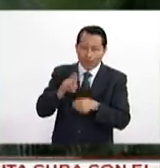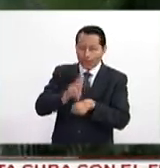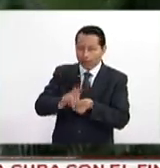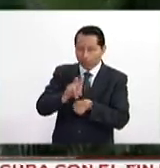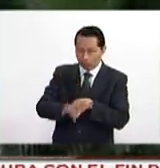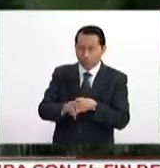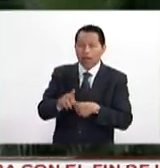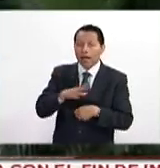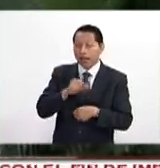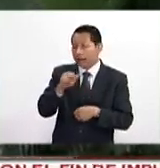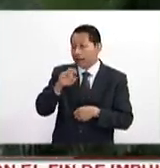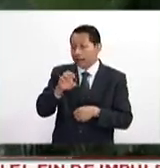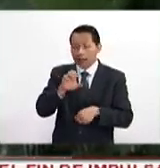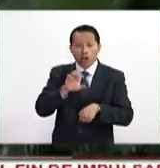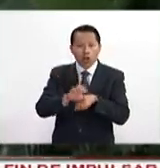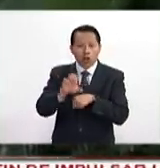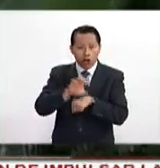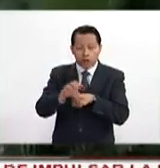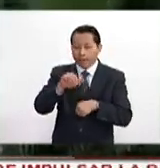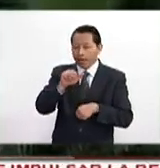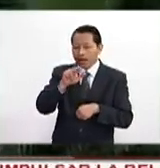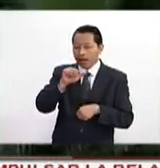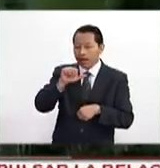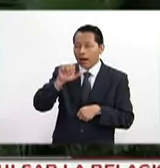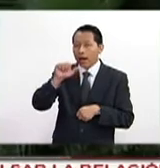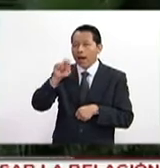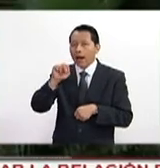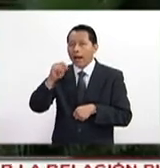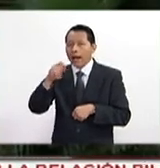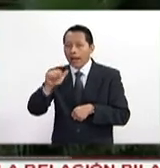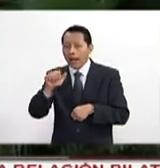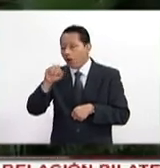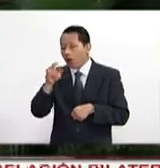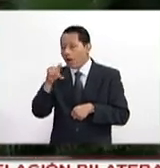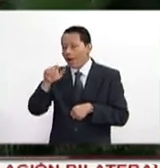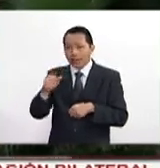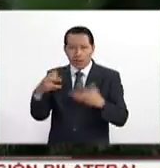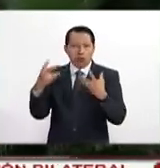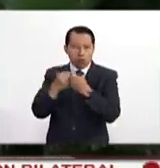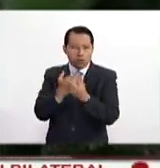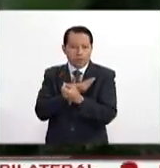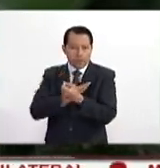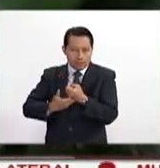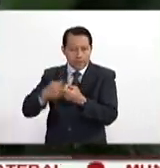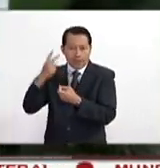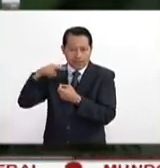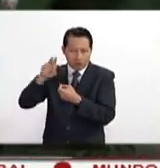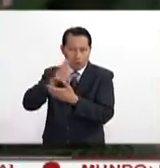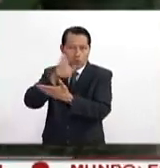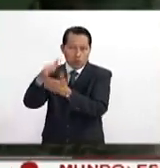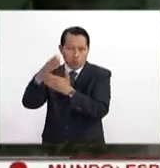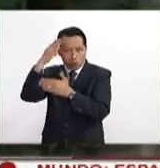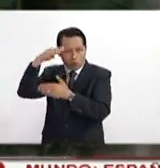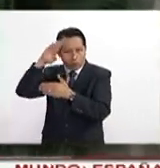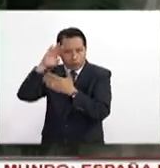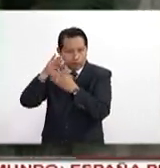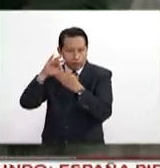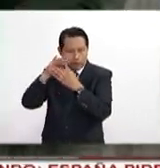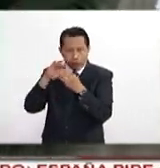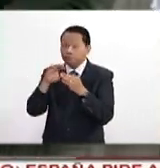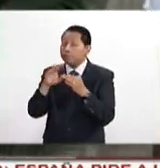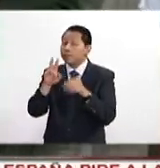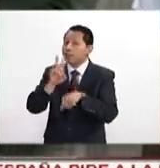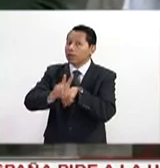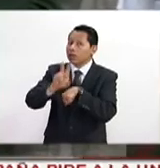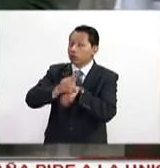acuerdo con la canciller colombiana María Ángela Holguín, quien viajó con el presidente Santos, hablar sobre la situación en Venezuela es vital para